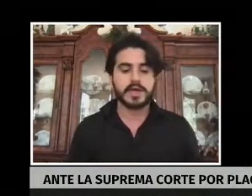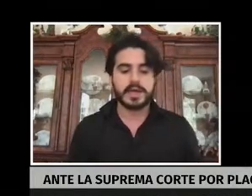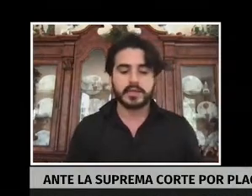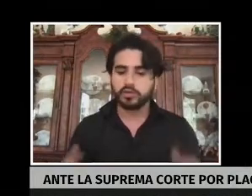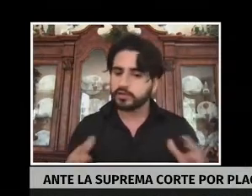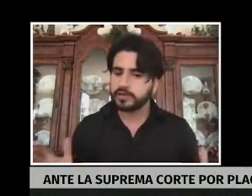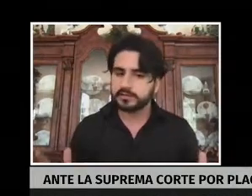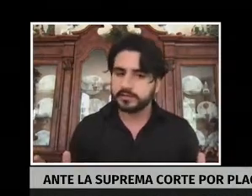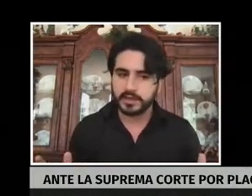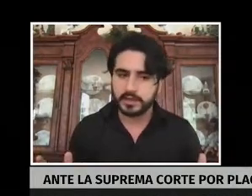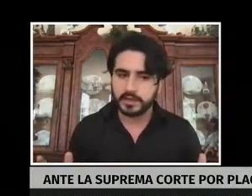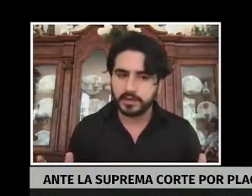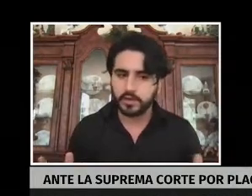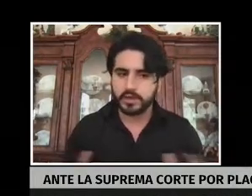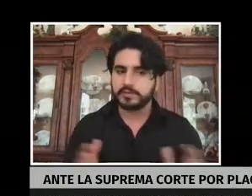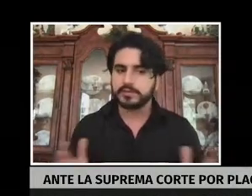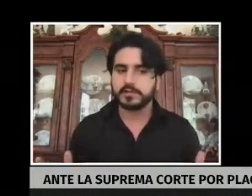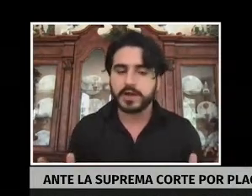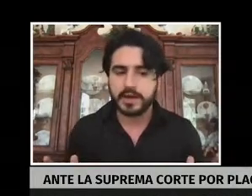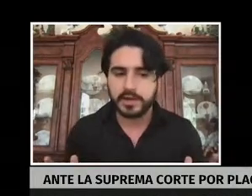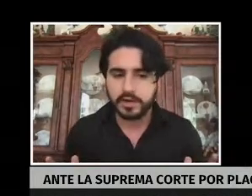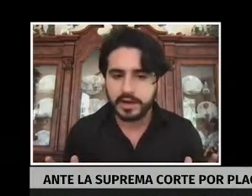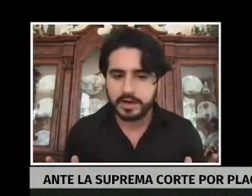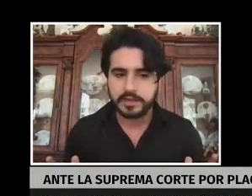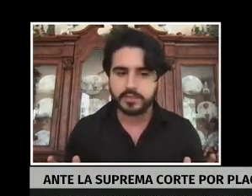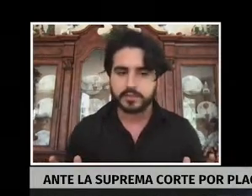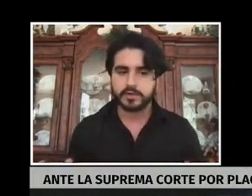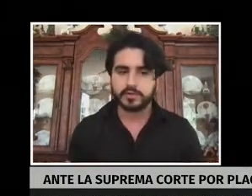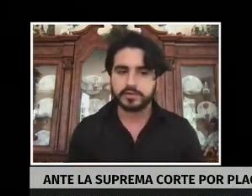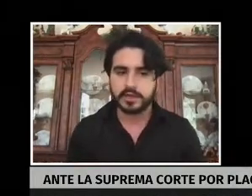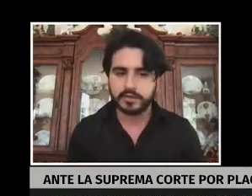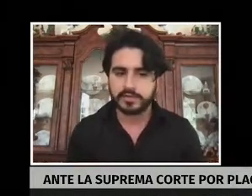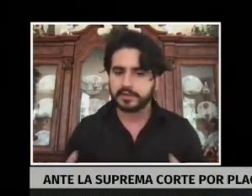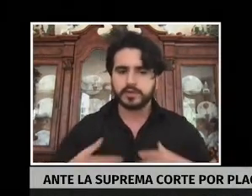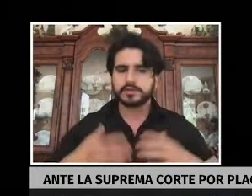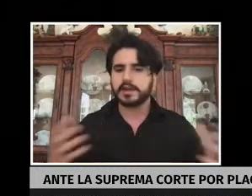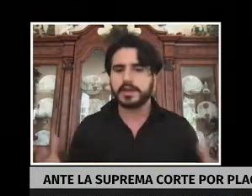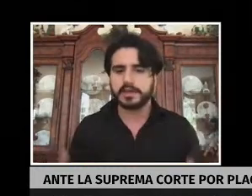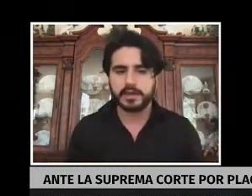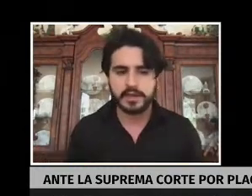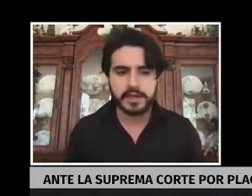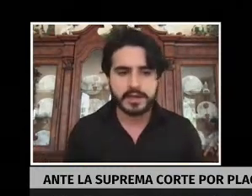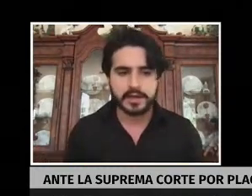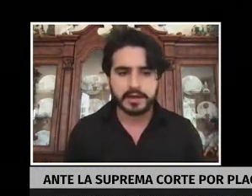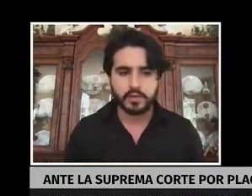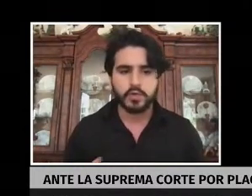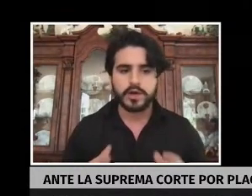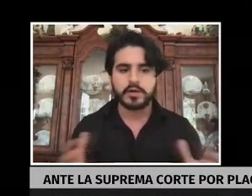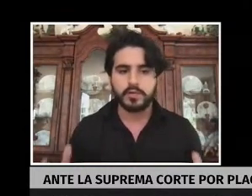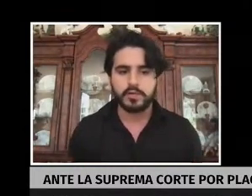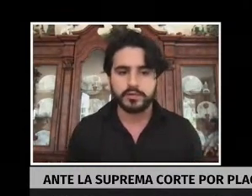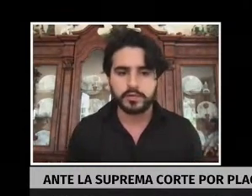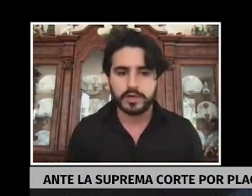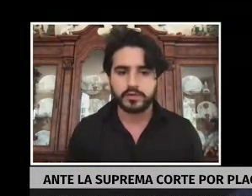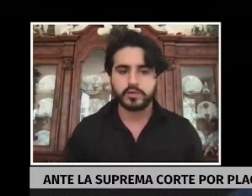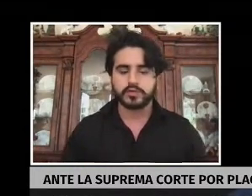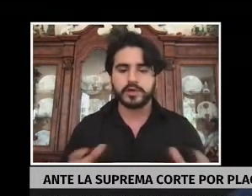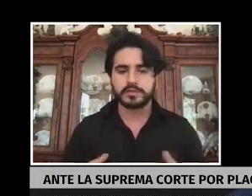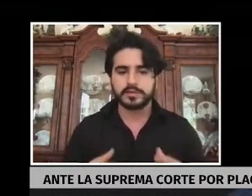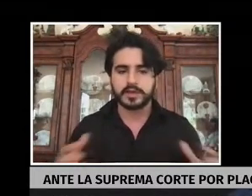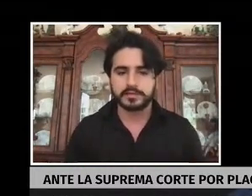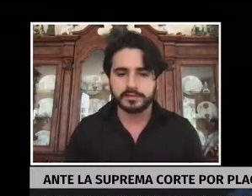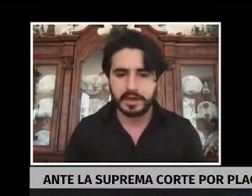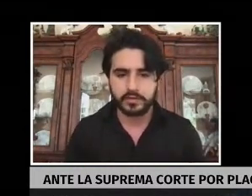prescrito. Entonces, lo que revisé fue la ley orgánica del Poder Judicial de la Federación, es la ley que regula cómo funcionan todos